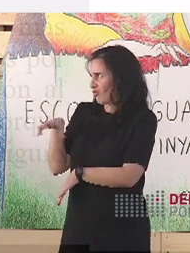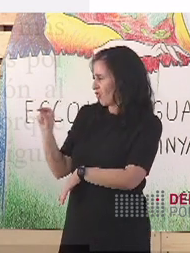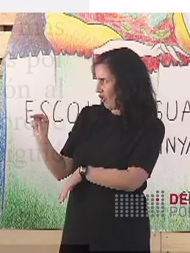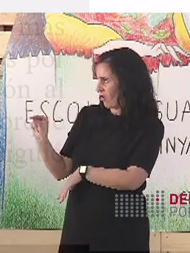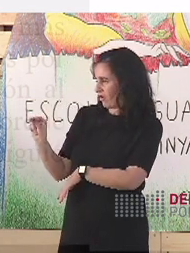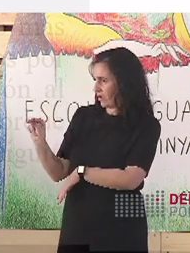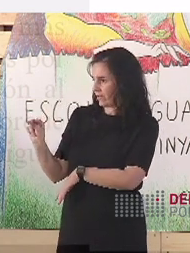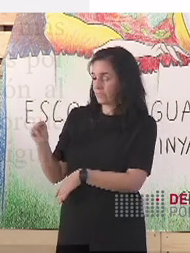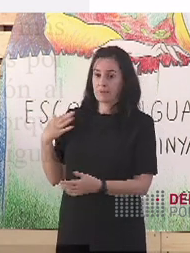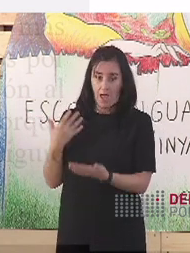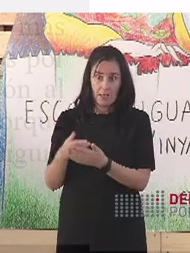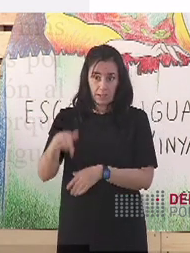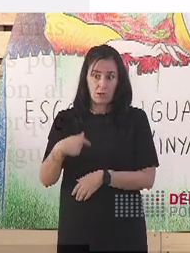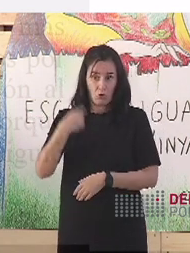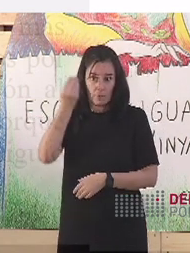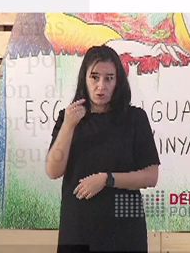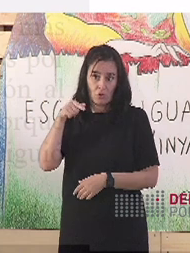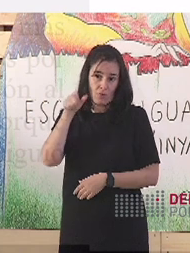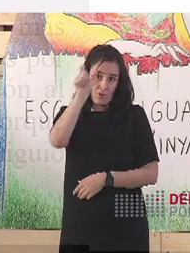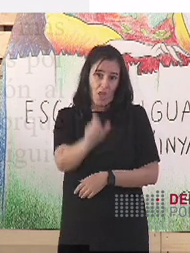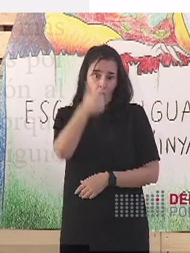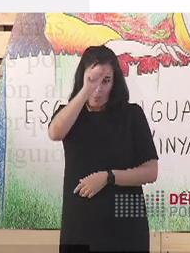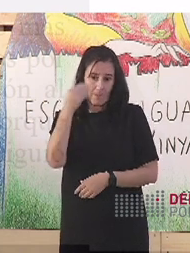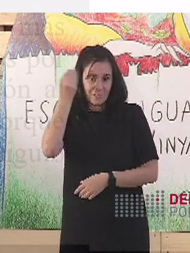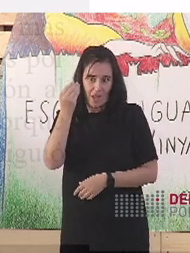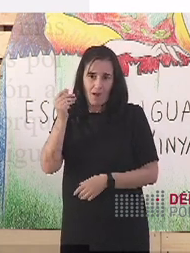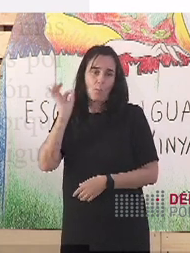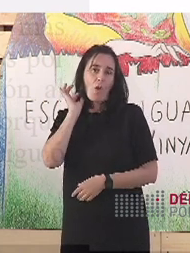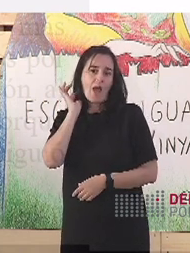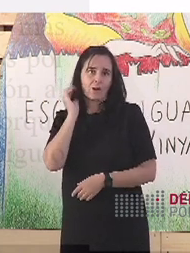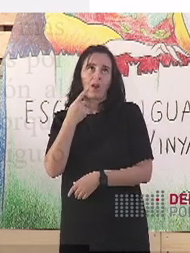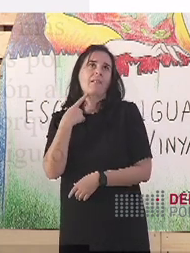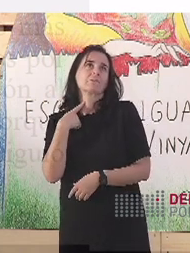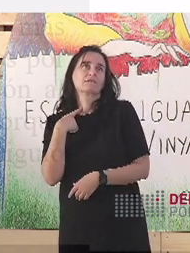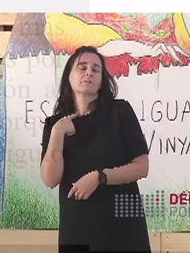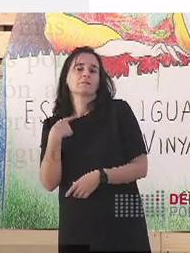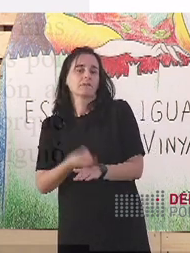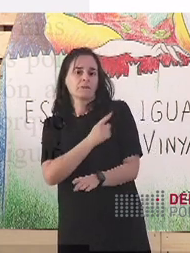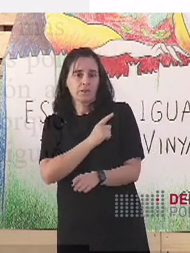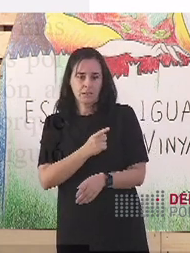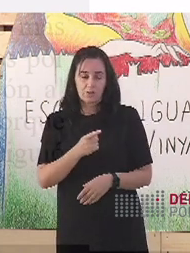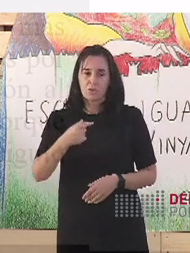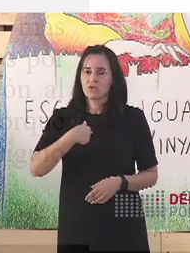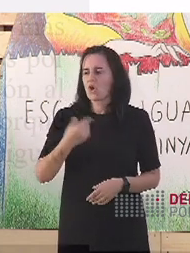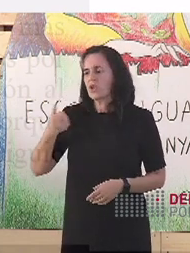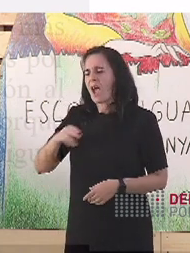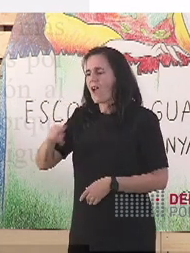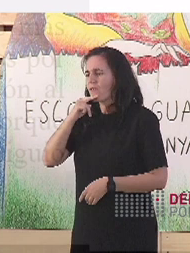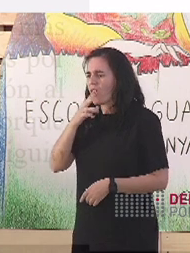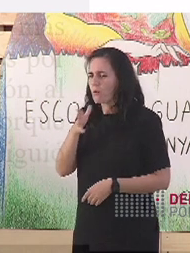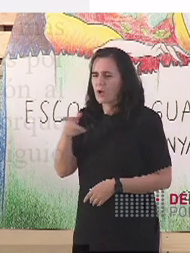estaba pensando que ella le deseaba fervientemente. A esas alturas yo estaba totalmente cabreado por sus obvias ganas de